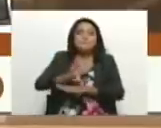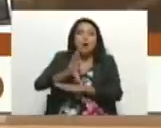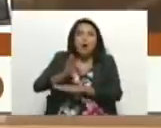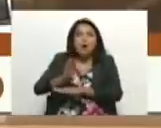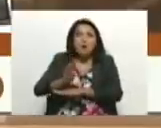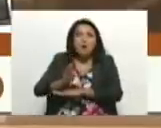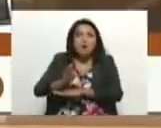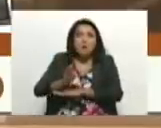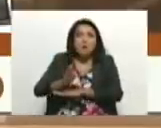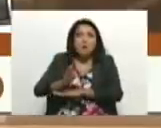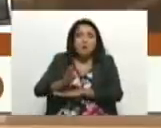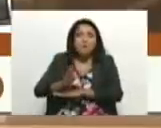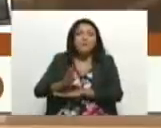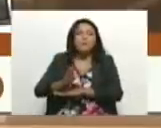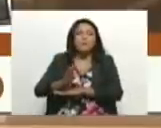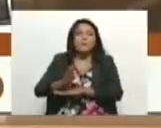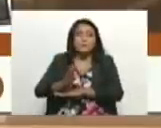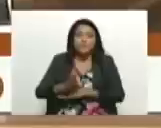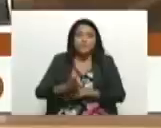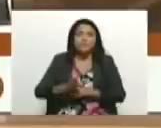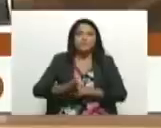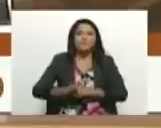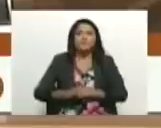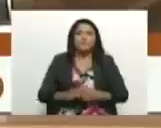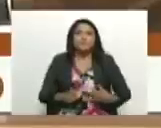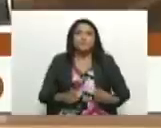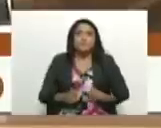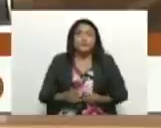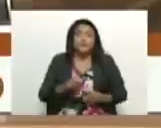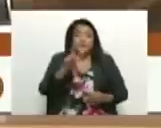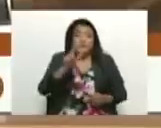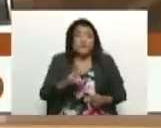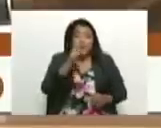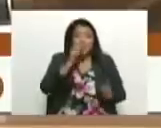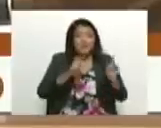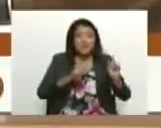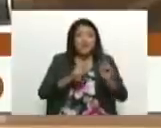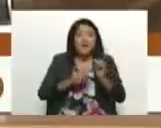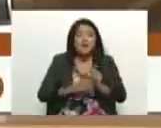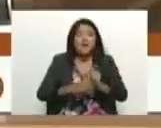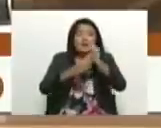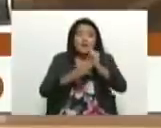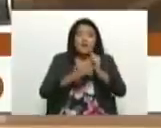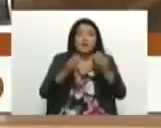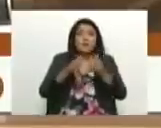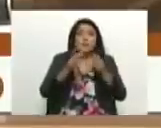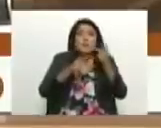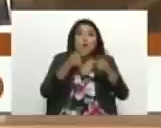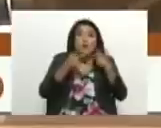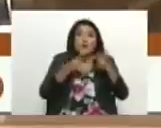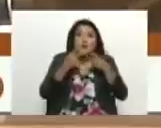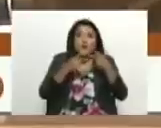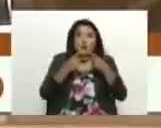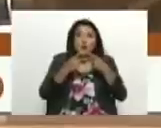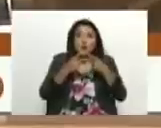Aquí se atrevió a decir un dirigente de un partido que fue gobierno